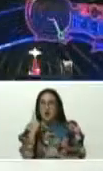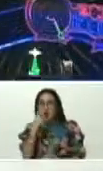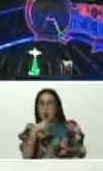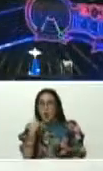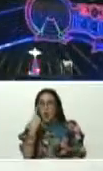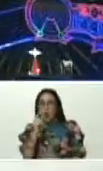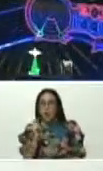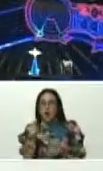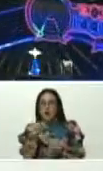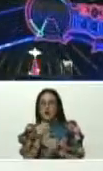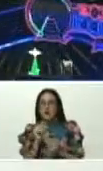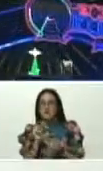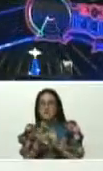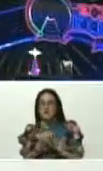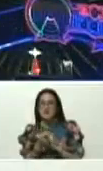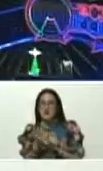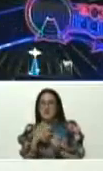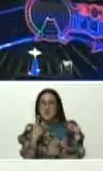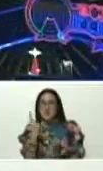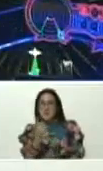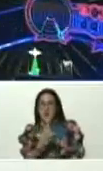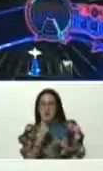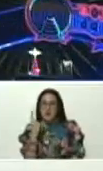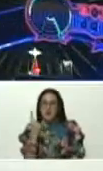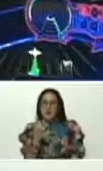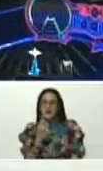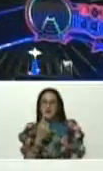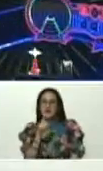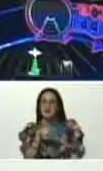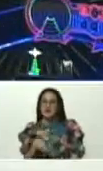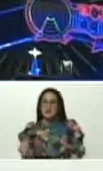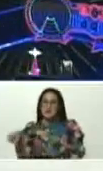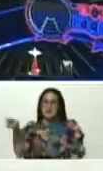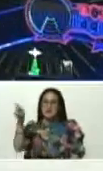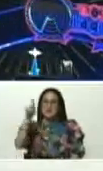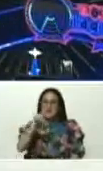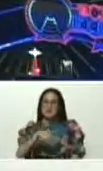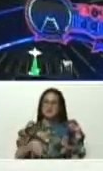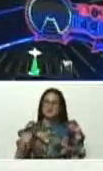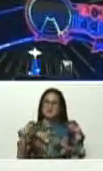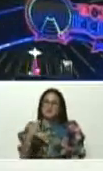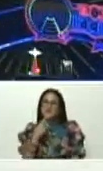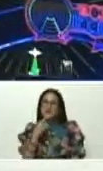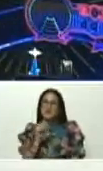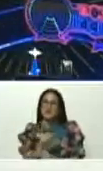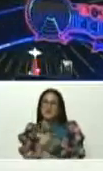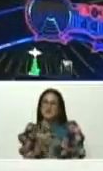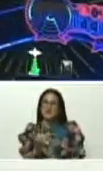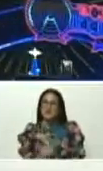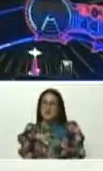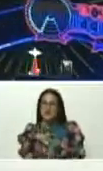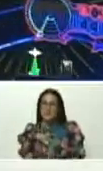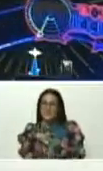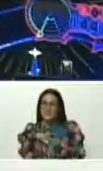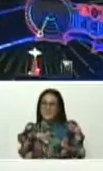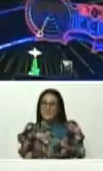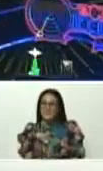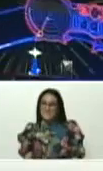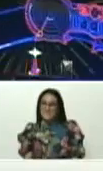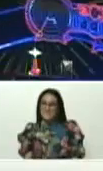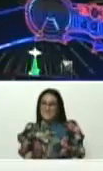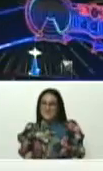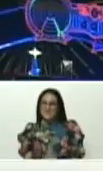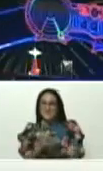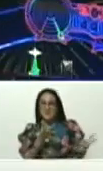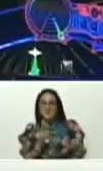al revés. Porque nos podemos marear, ¿verdad? Dándole la vuelta al Ojo de La Guaira. ¿Qué dices tú? Bueno, están